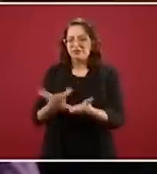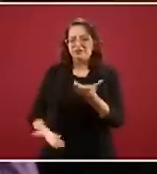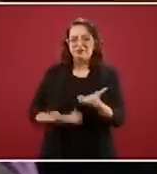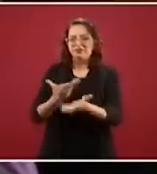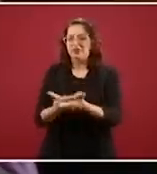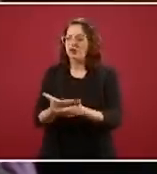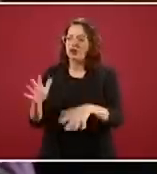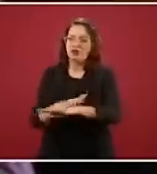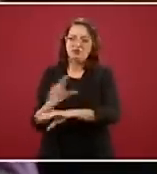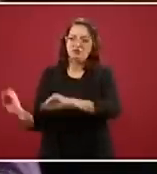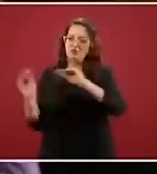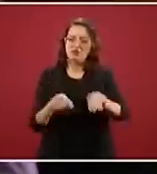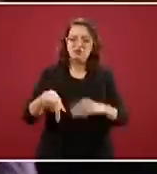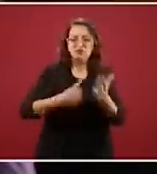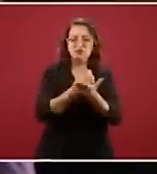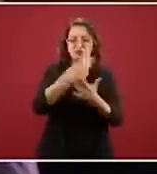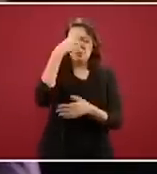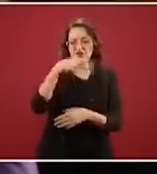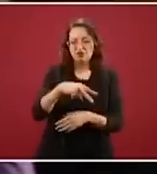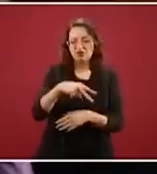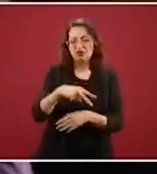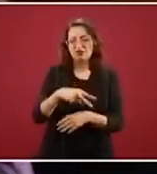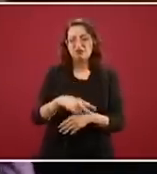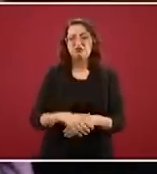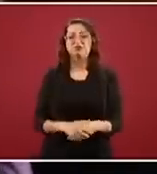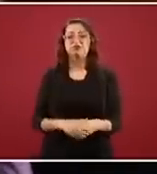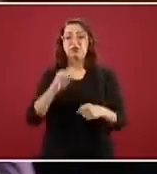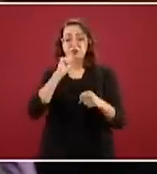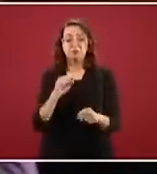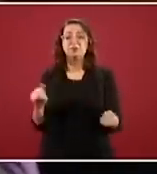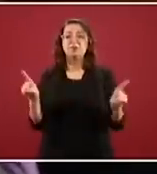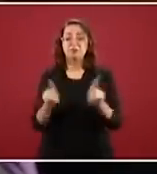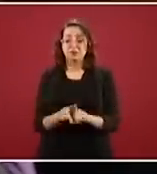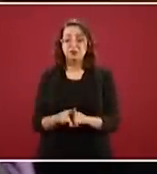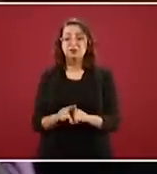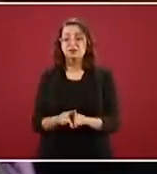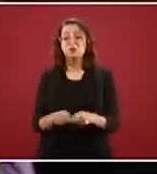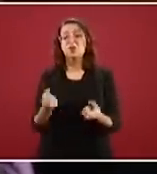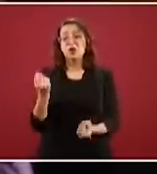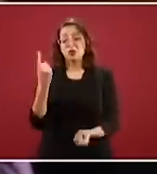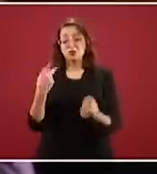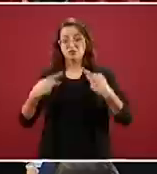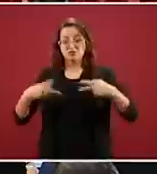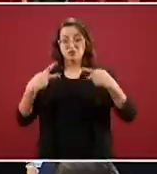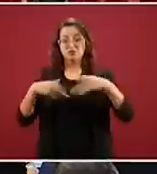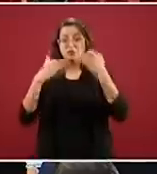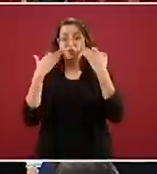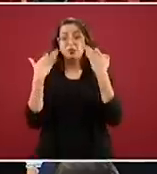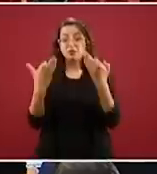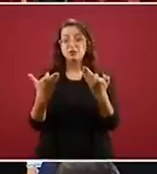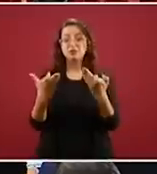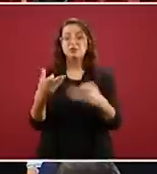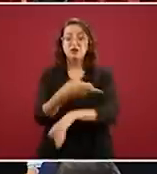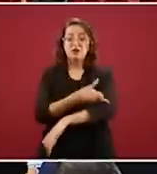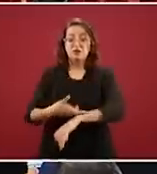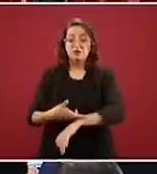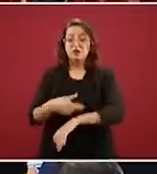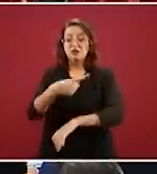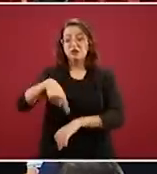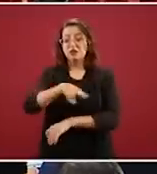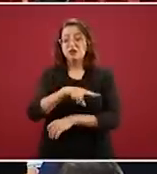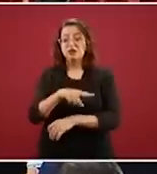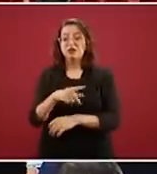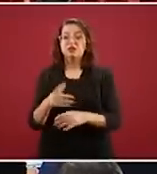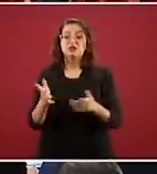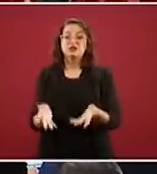pidieron el traslado por su atención. Al parecer también, de acuerdo a testimonios de estos familiares, ya le